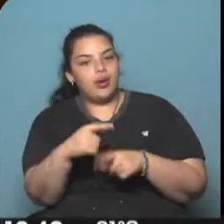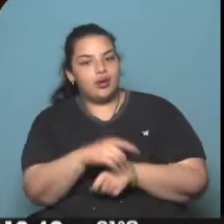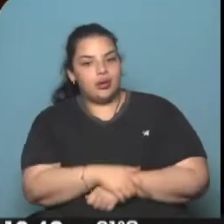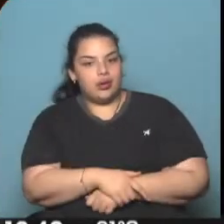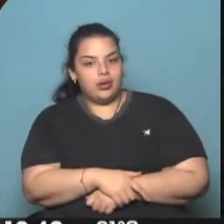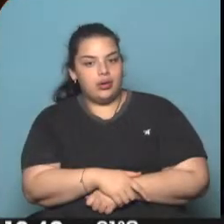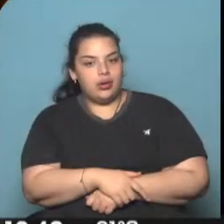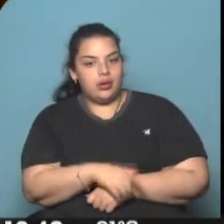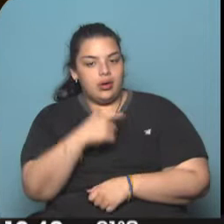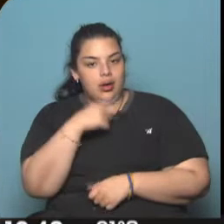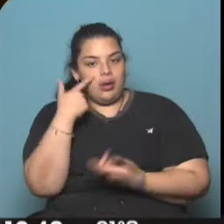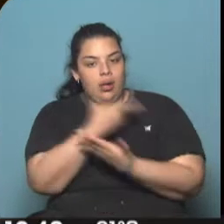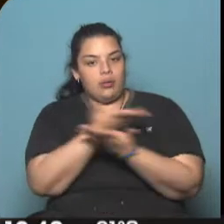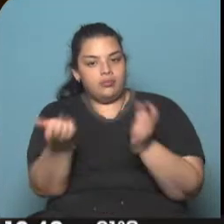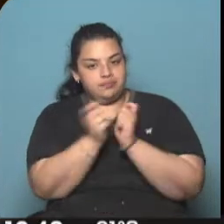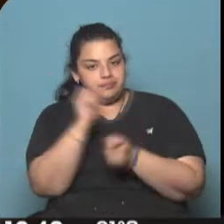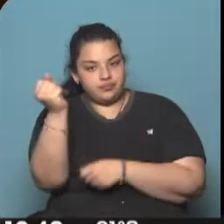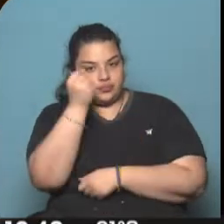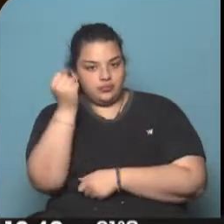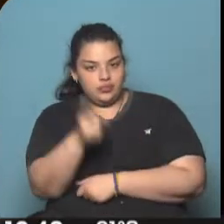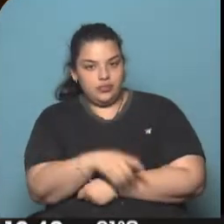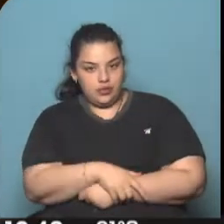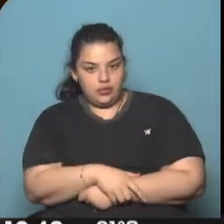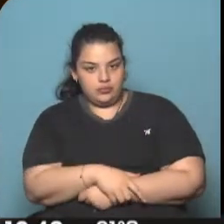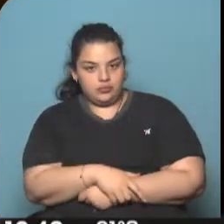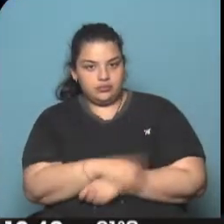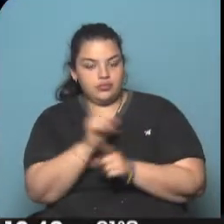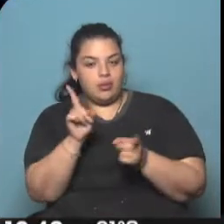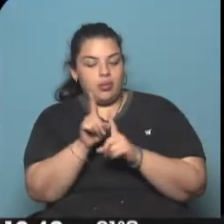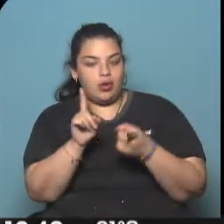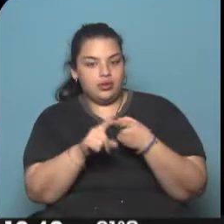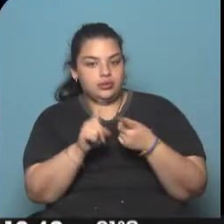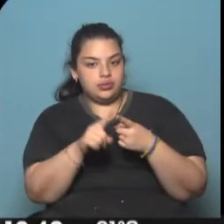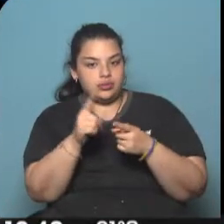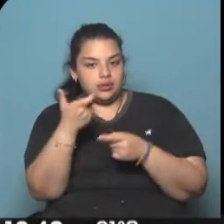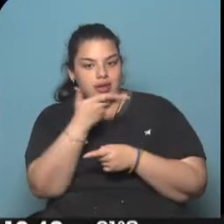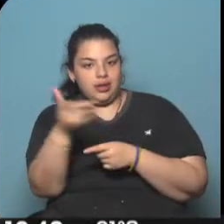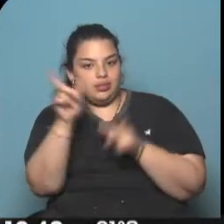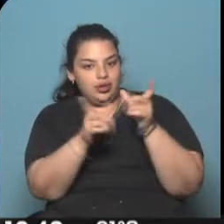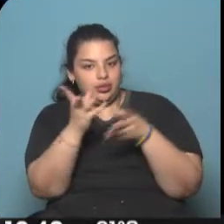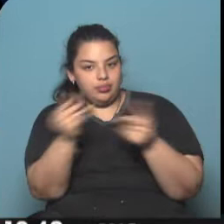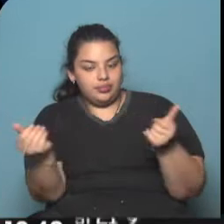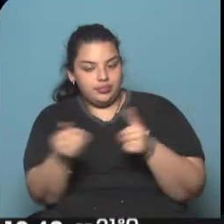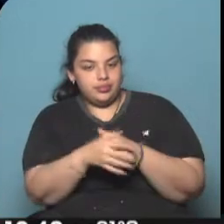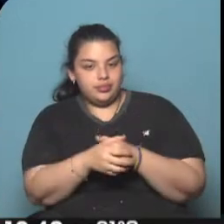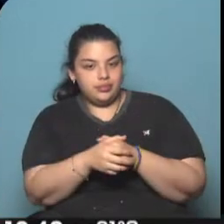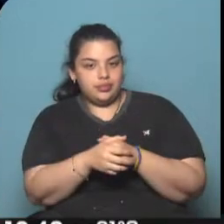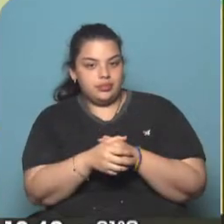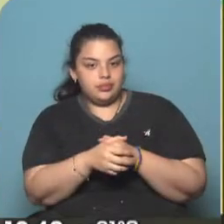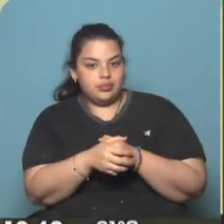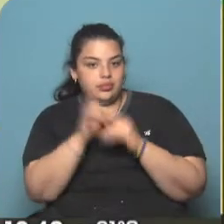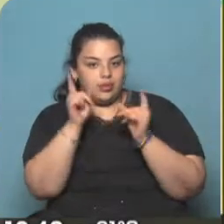reivindicación importante, en relación a la cantidad de judíos desaparecidos en proporción a